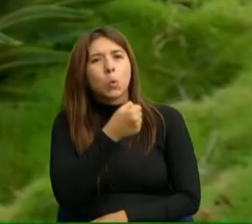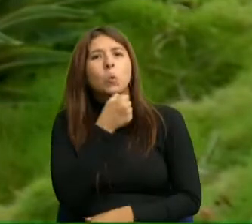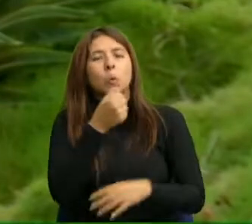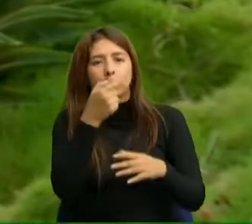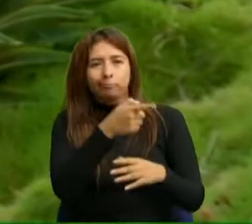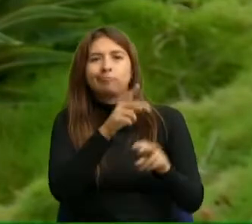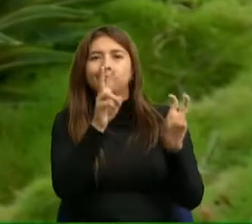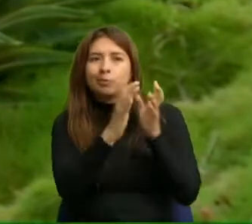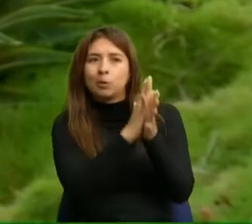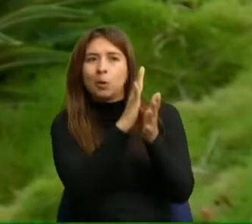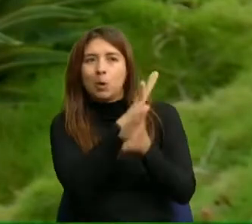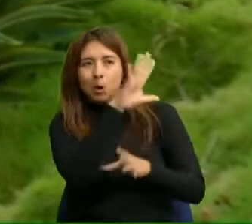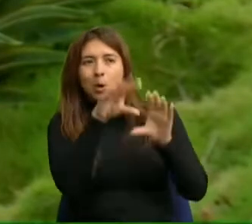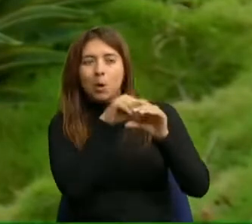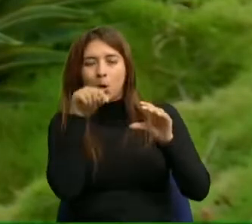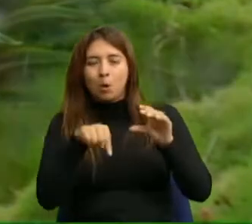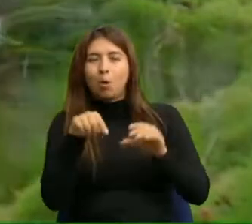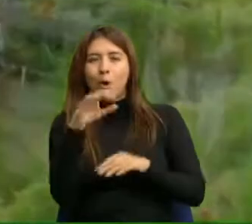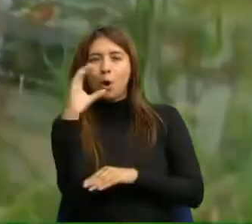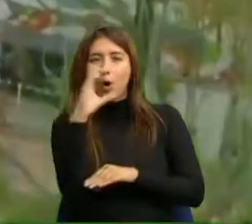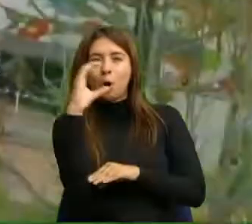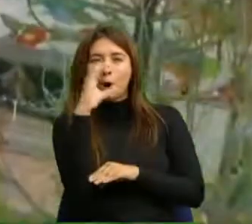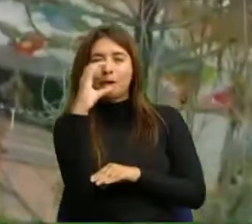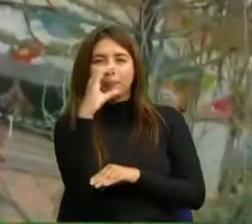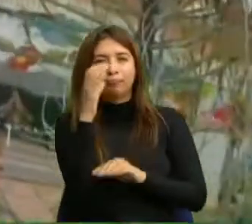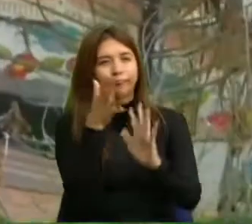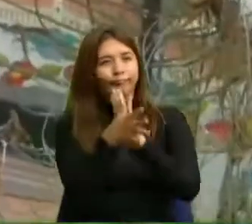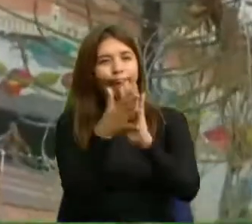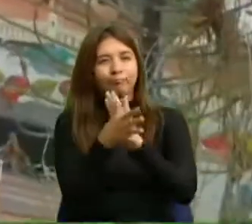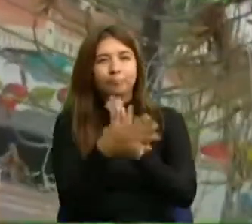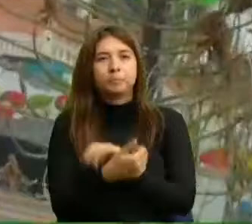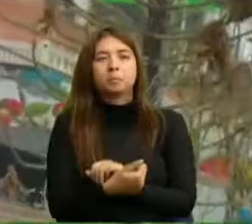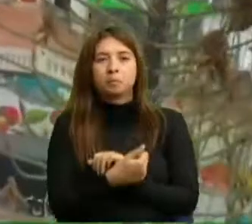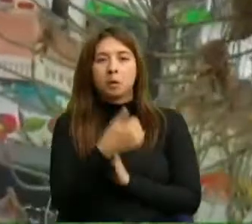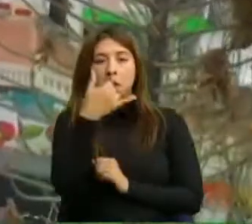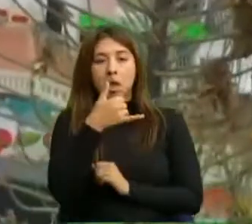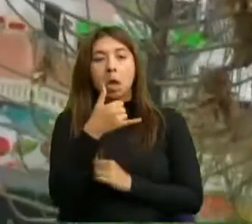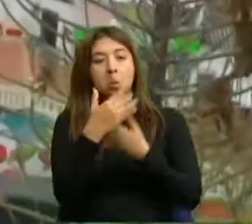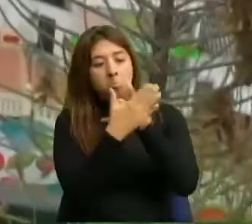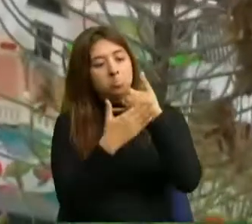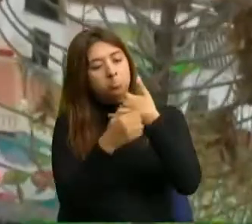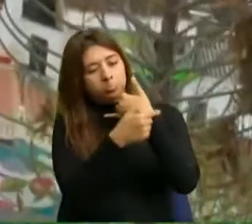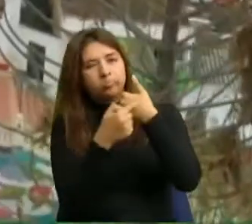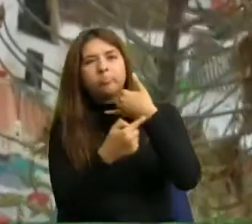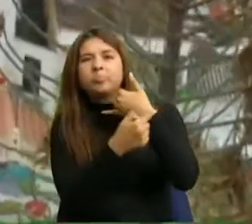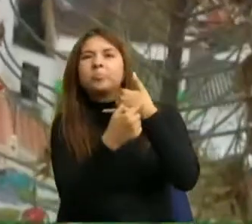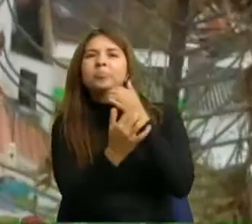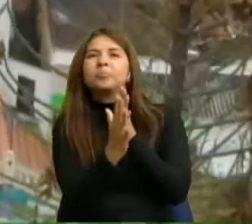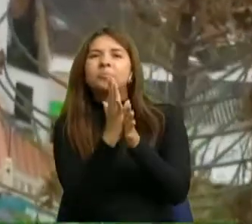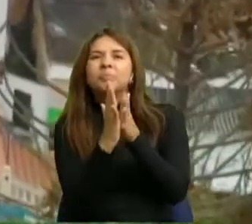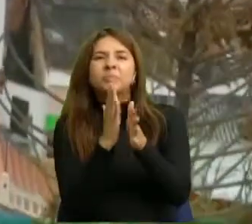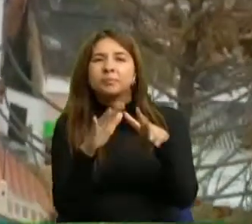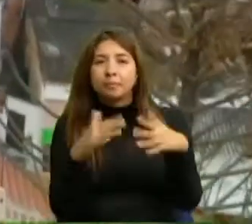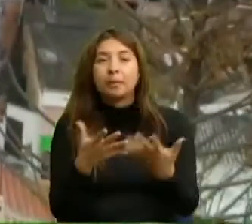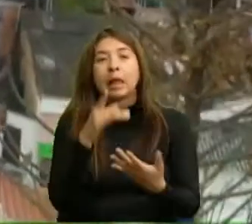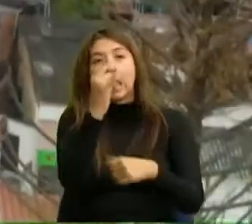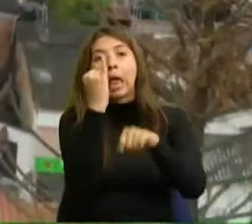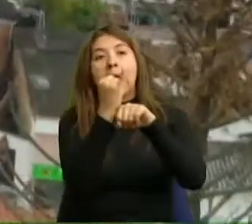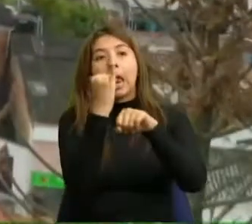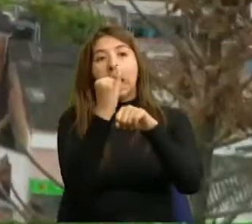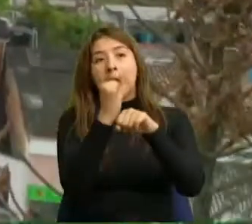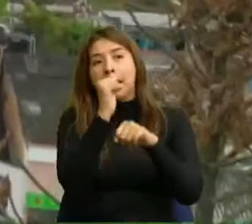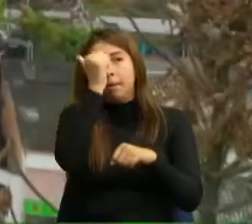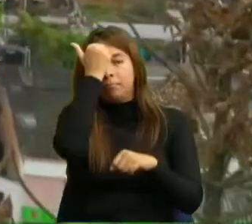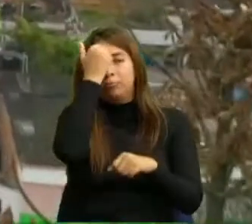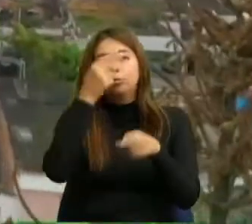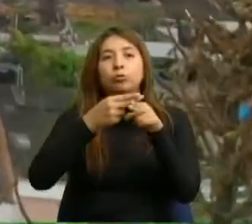parte del oriente colombiano. Con esta panorámica les estamos mostrando también a esta hora la iglesia principal, la iglesia